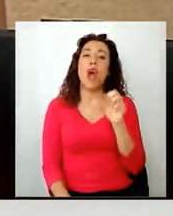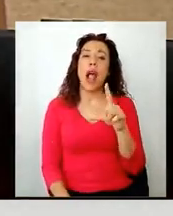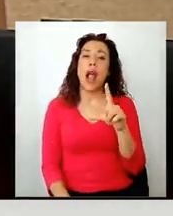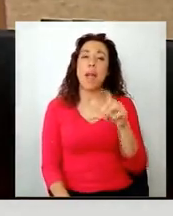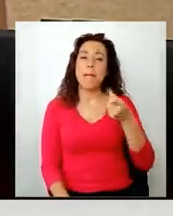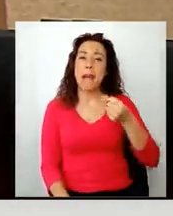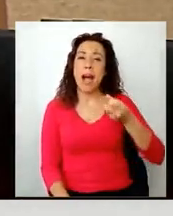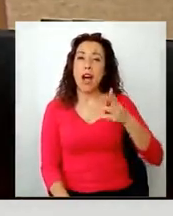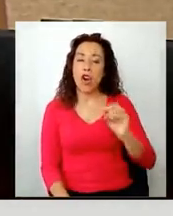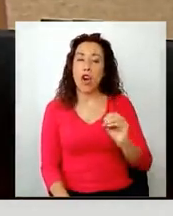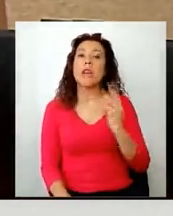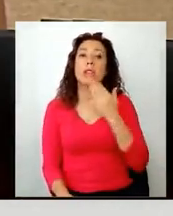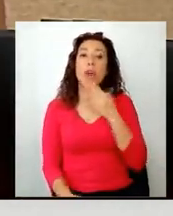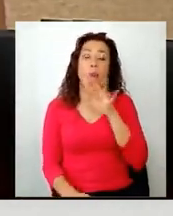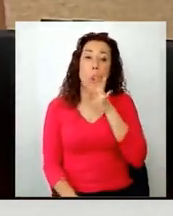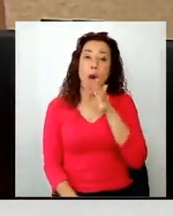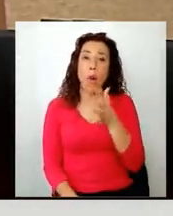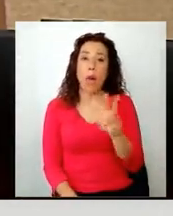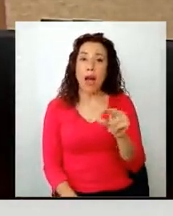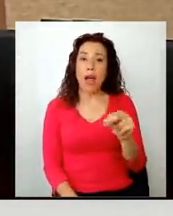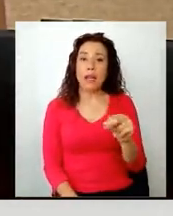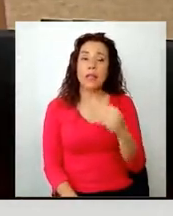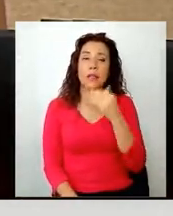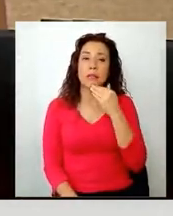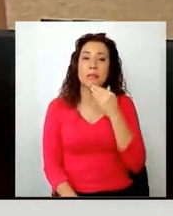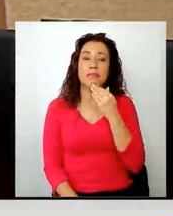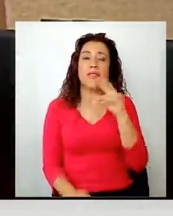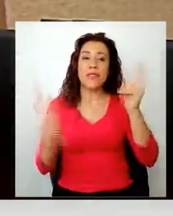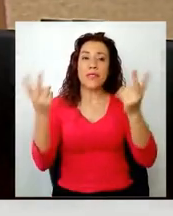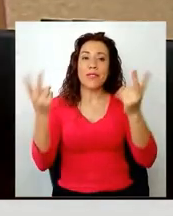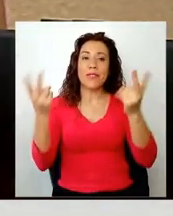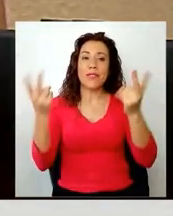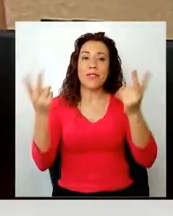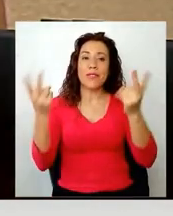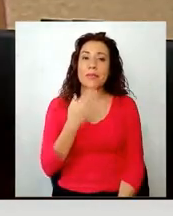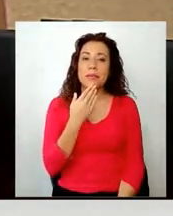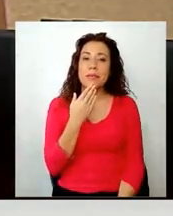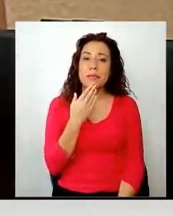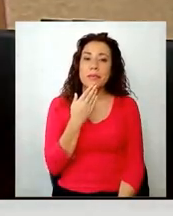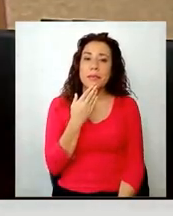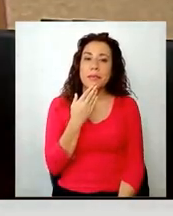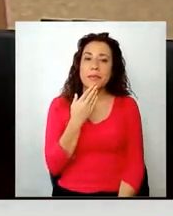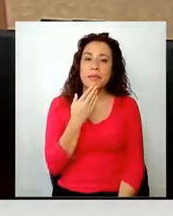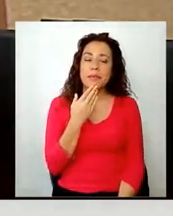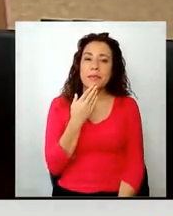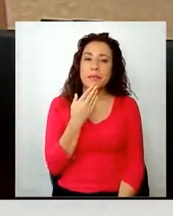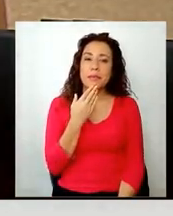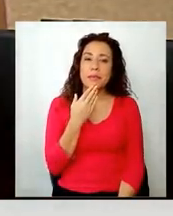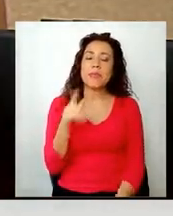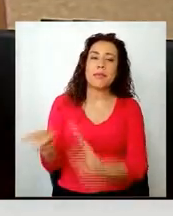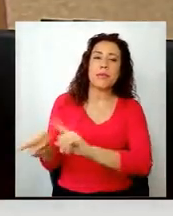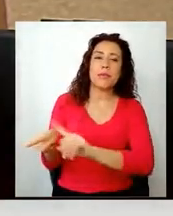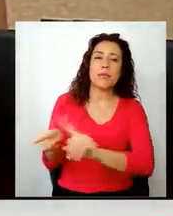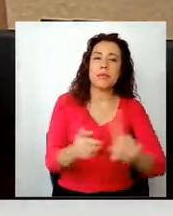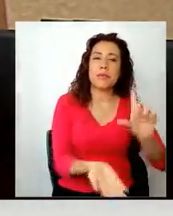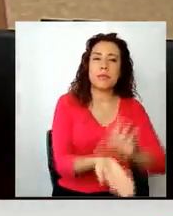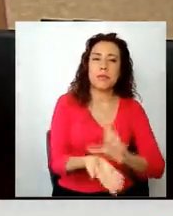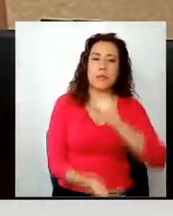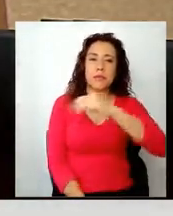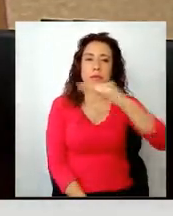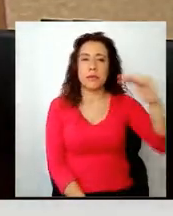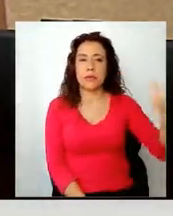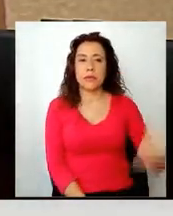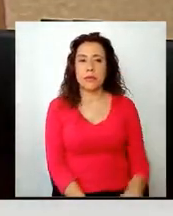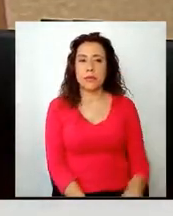las aguas grises también en la comuna de vallenar también en otros lugares de la región de atacama de manera que viene